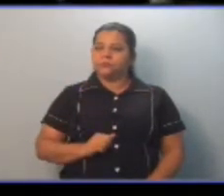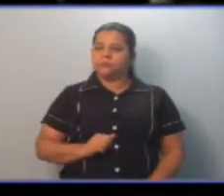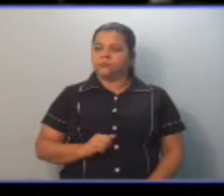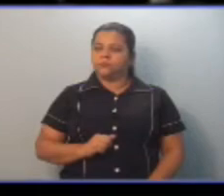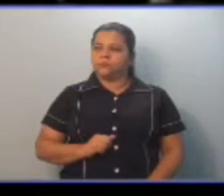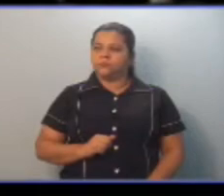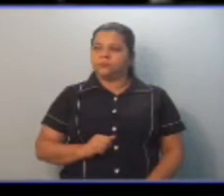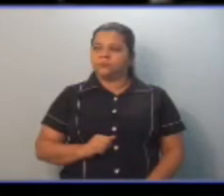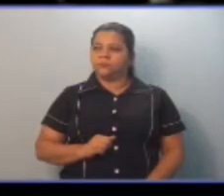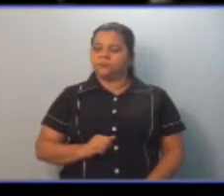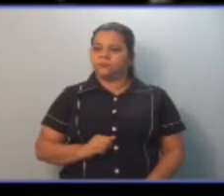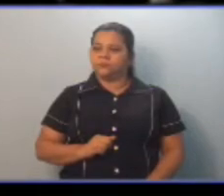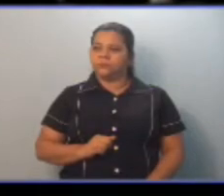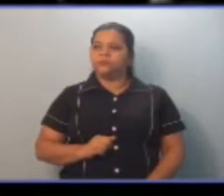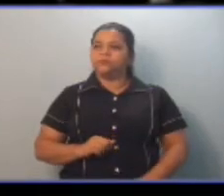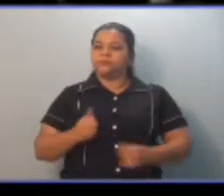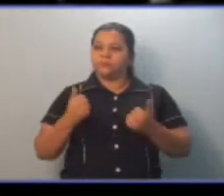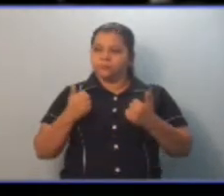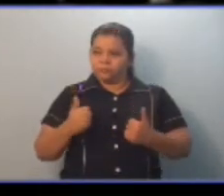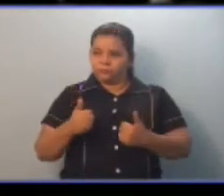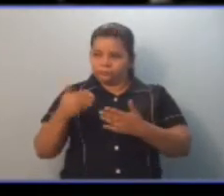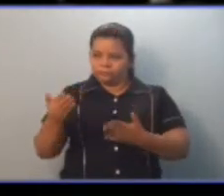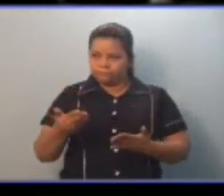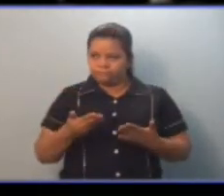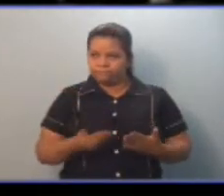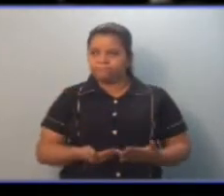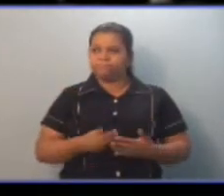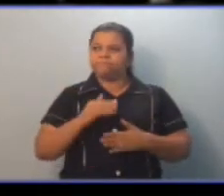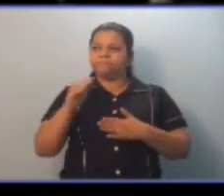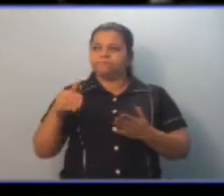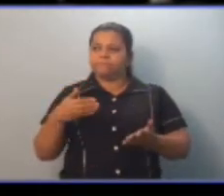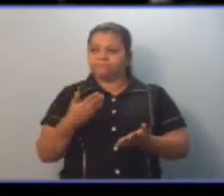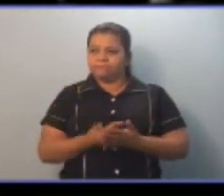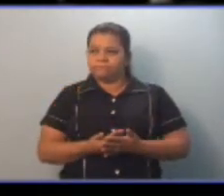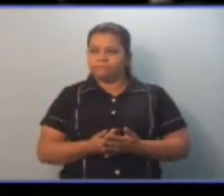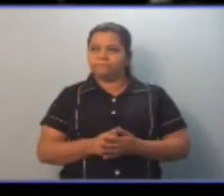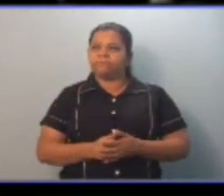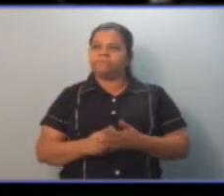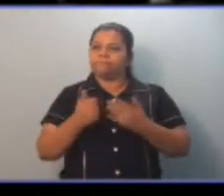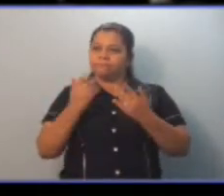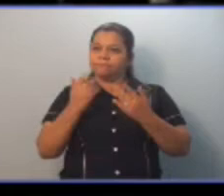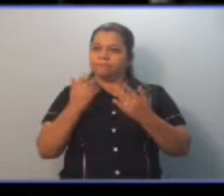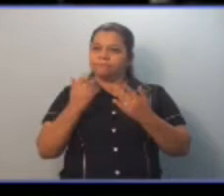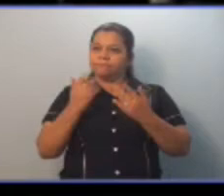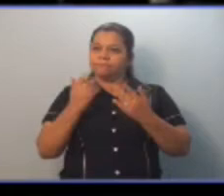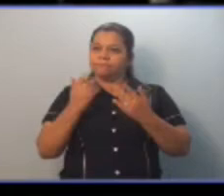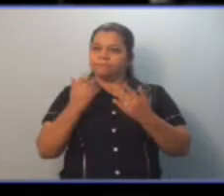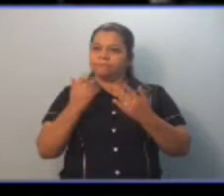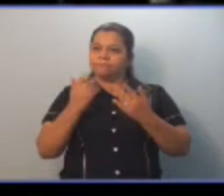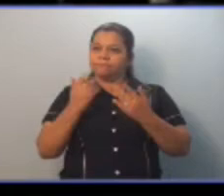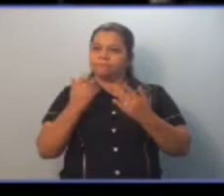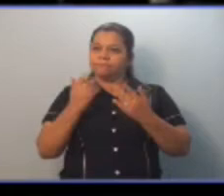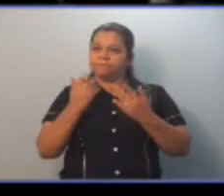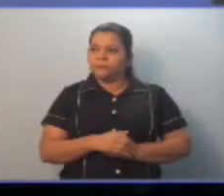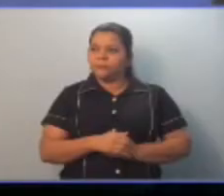Muchas gracias, muy buenas tardes, muy bienvenido. Gracias, colega abogado. Quería permitir hacer una pregunta